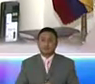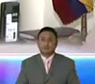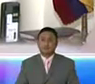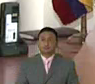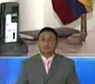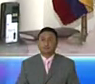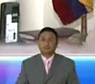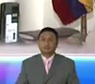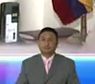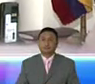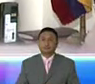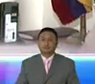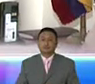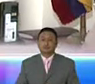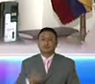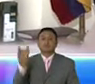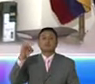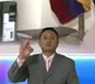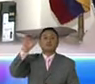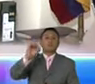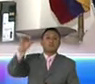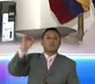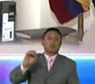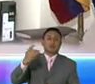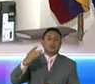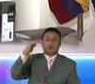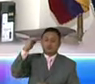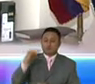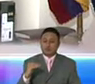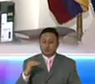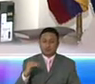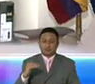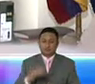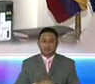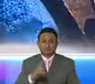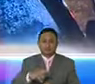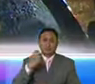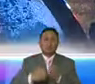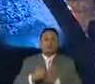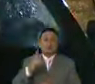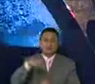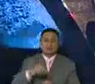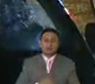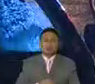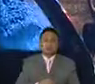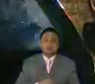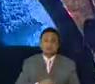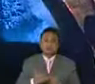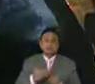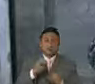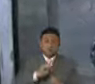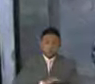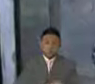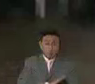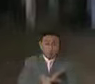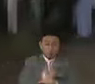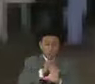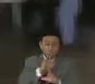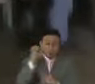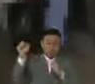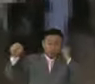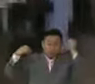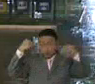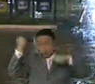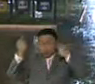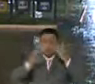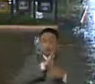disminuir notablemente en un 18% la reducción en delitos aquí en el cantón. De madrugada también hay que pasar revisando discotecas y bares,